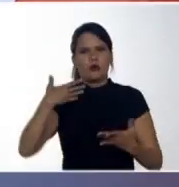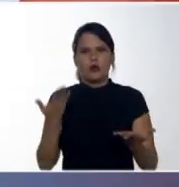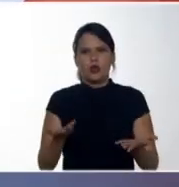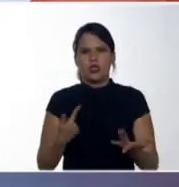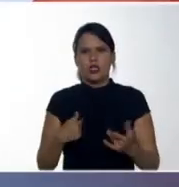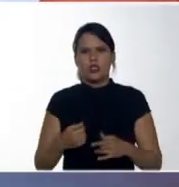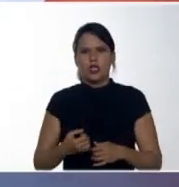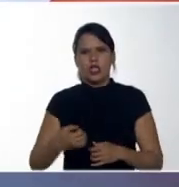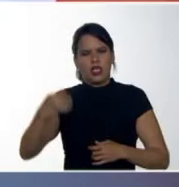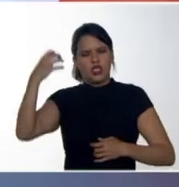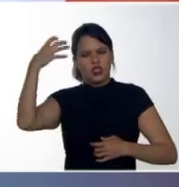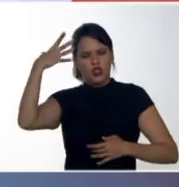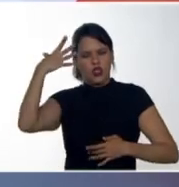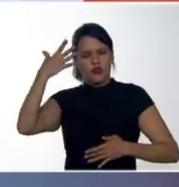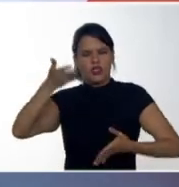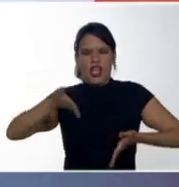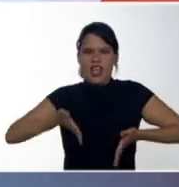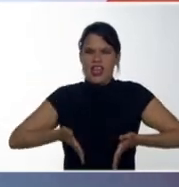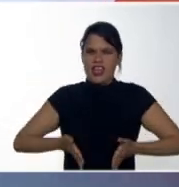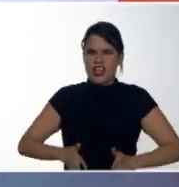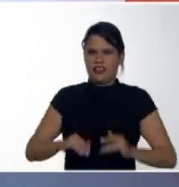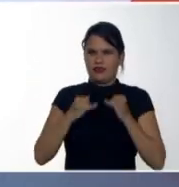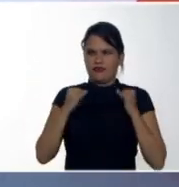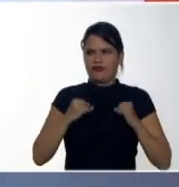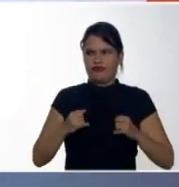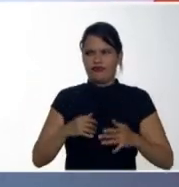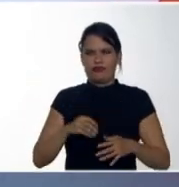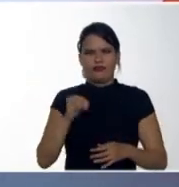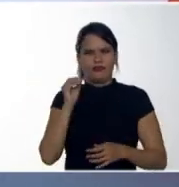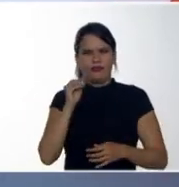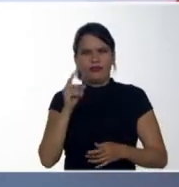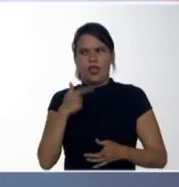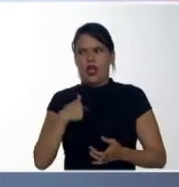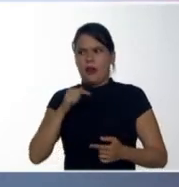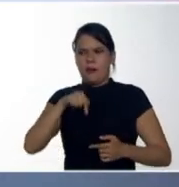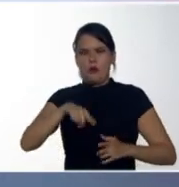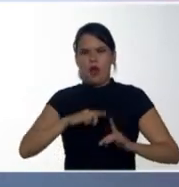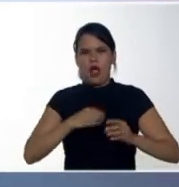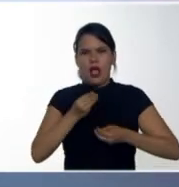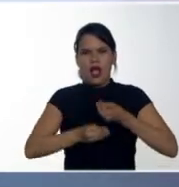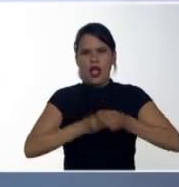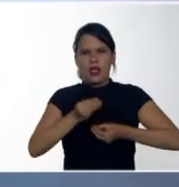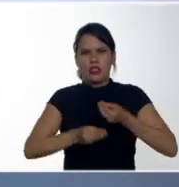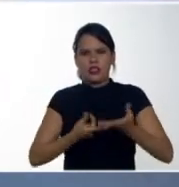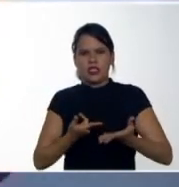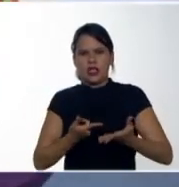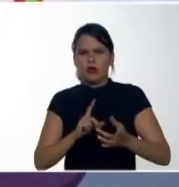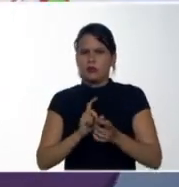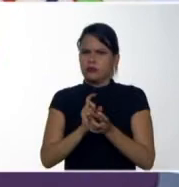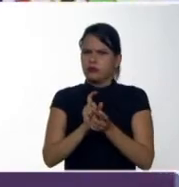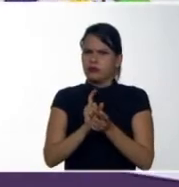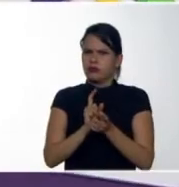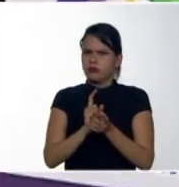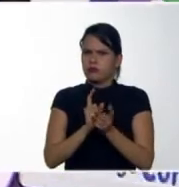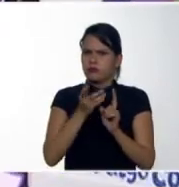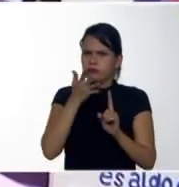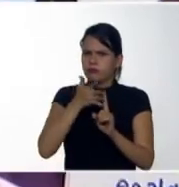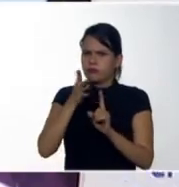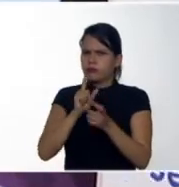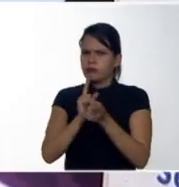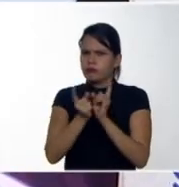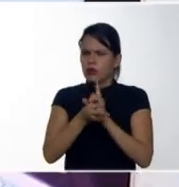que el sol de Venezuela nace en el Esequibo. Ahora vamos a realizar una adaptación en cuanto a